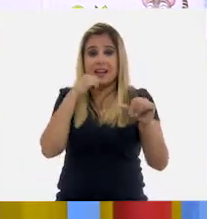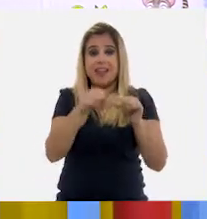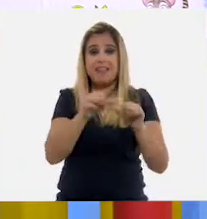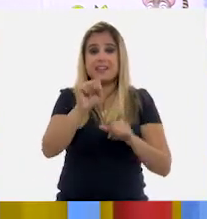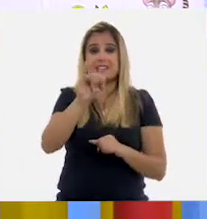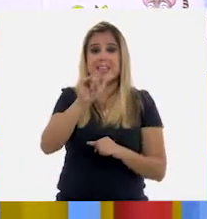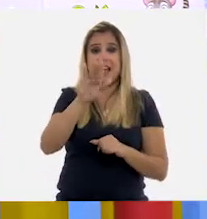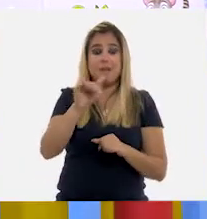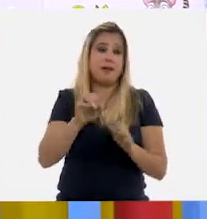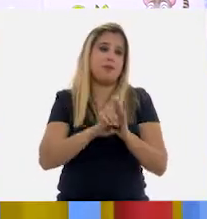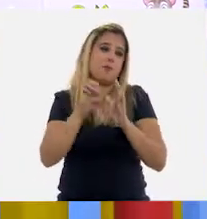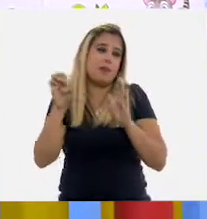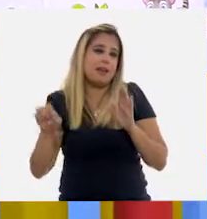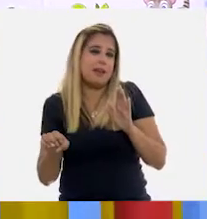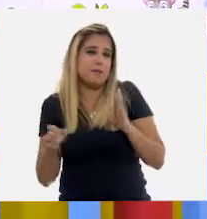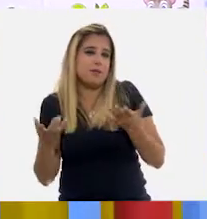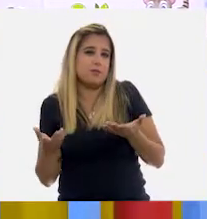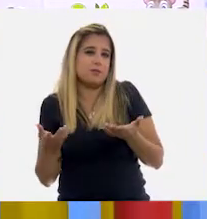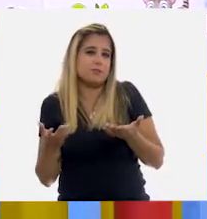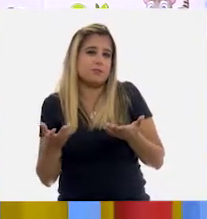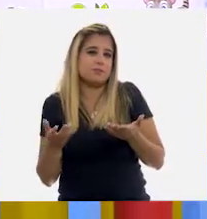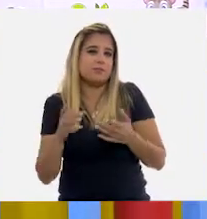¿no? Por ejemplo,